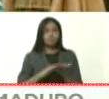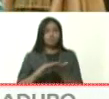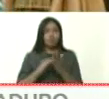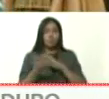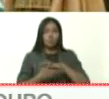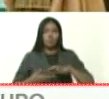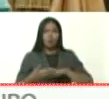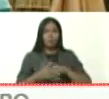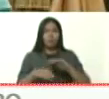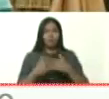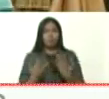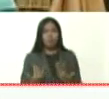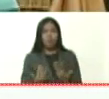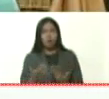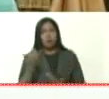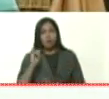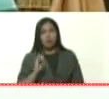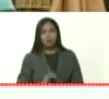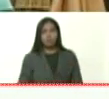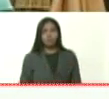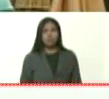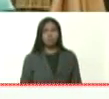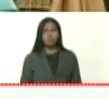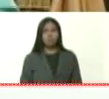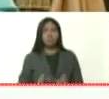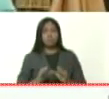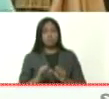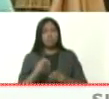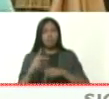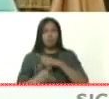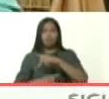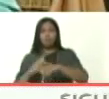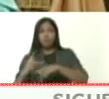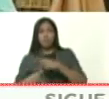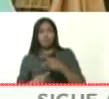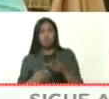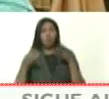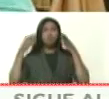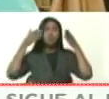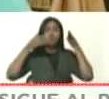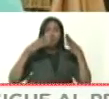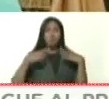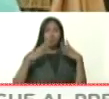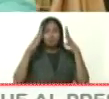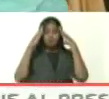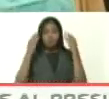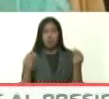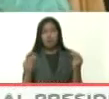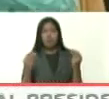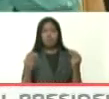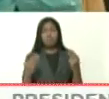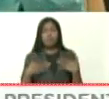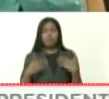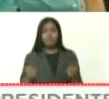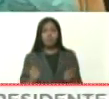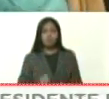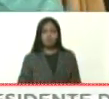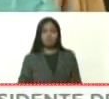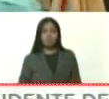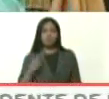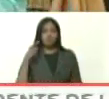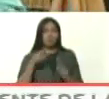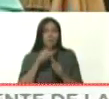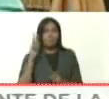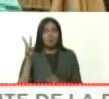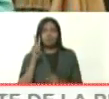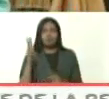que existan, seguir en el proceso de formación de los profesionales de la salud, llenar a Venezuela de